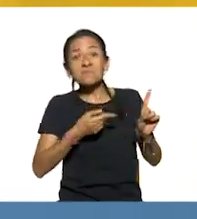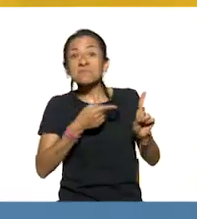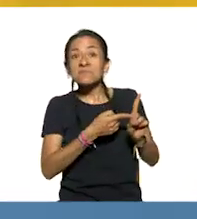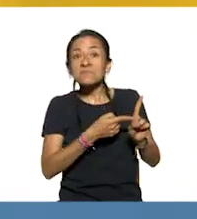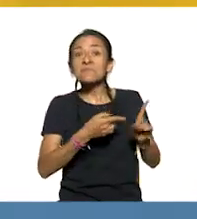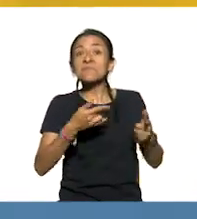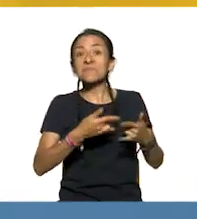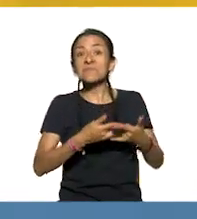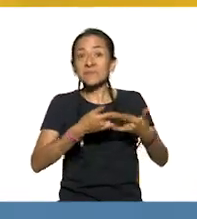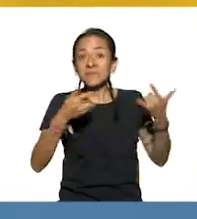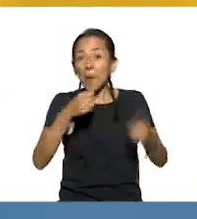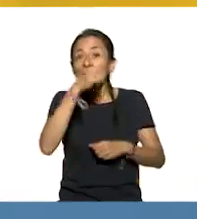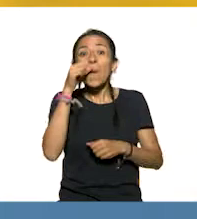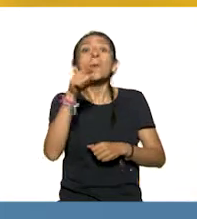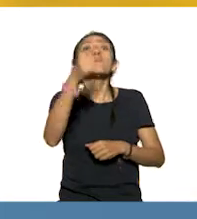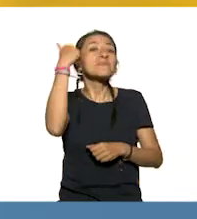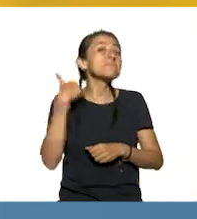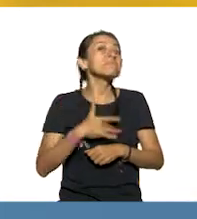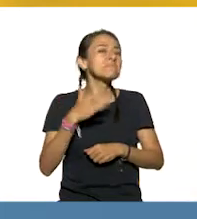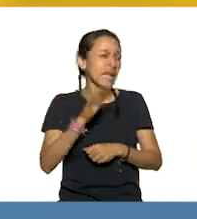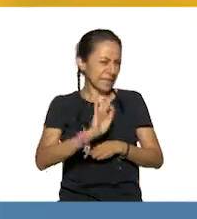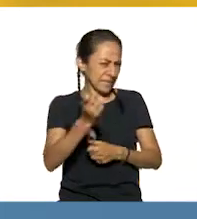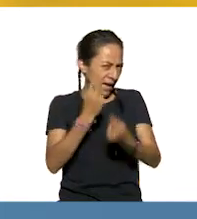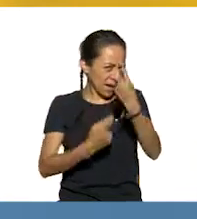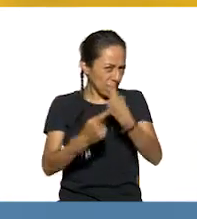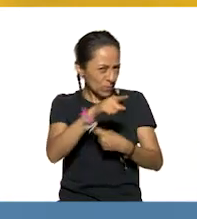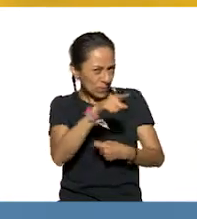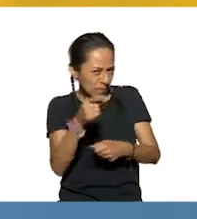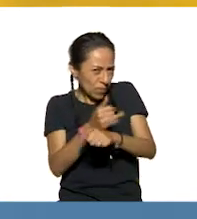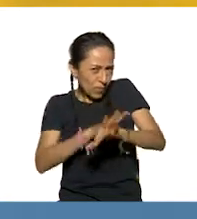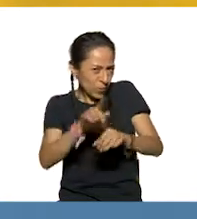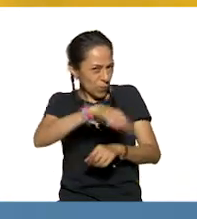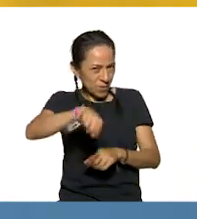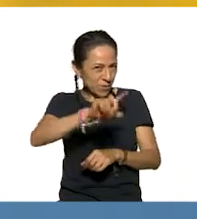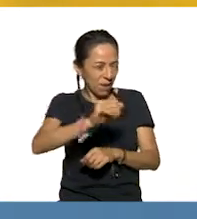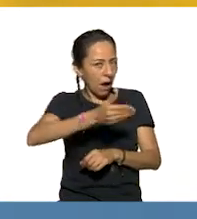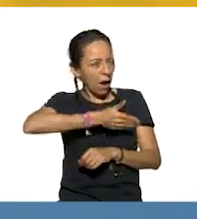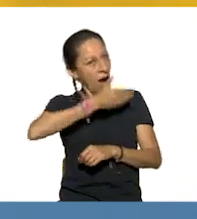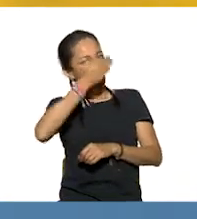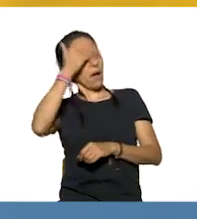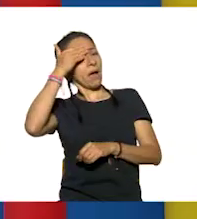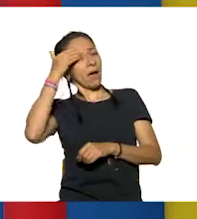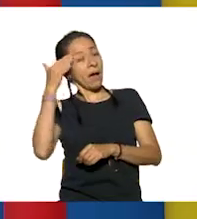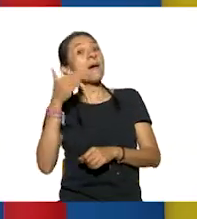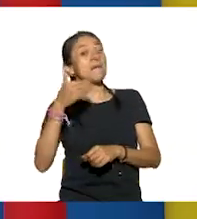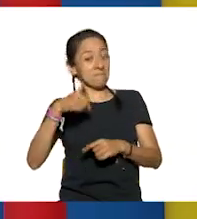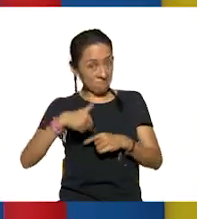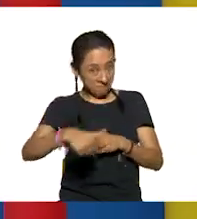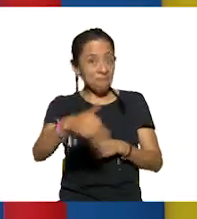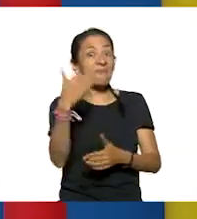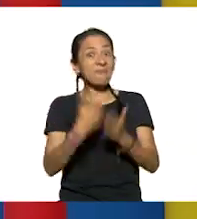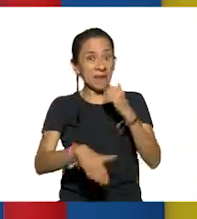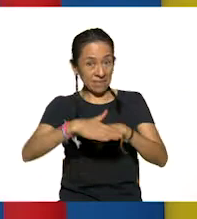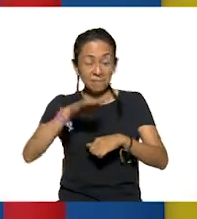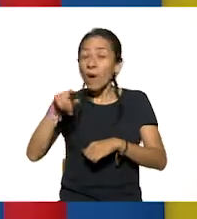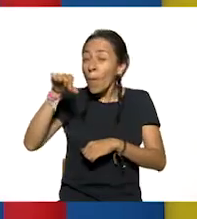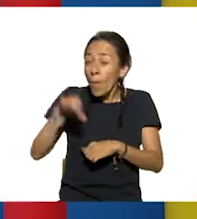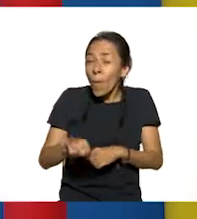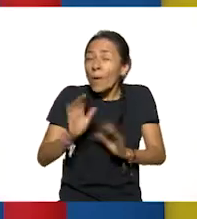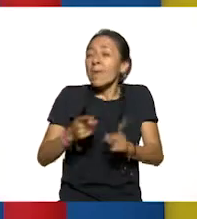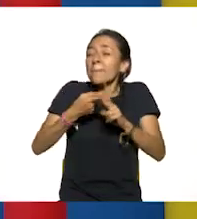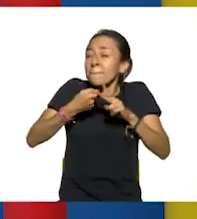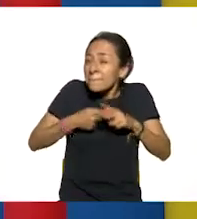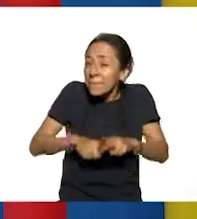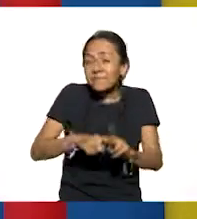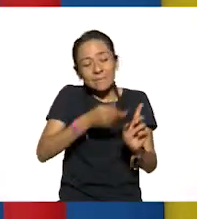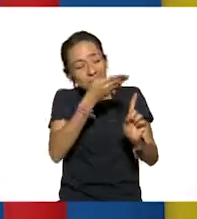Juárez? Seguramente había muchas cosas que no conocían y todavía faltan más por descubrir. El día de hoy comenzamos a conocer un